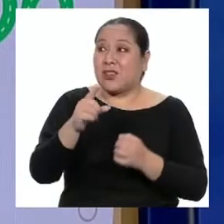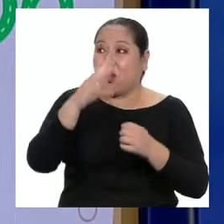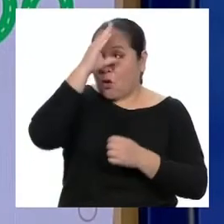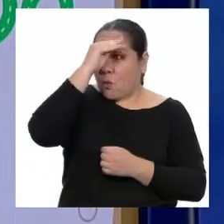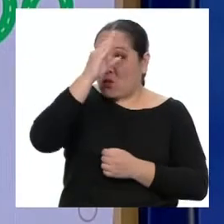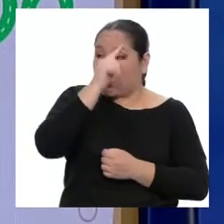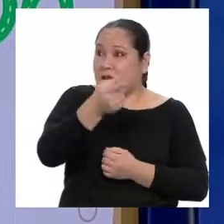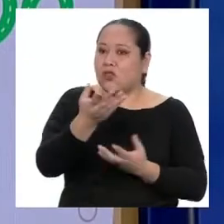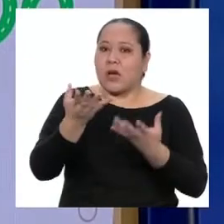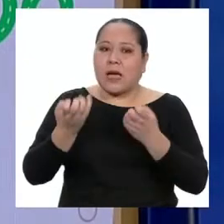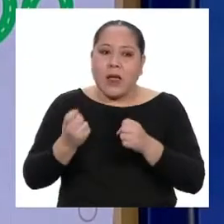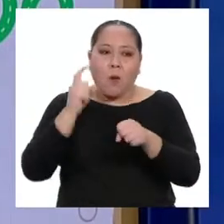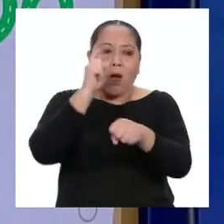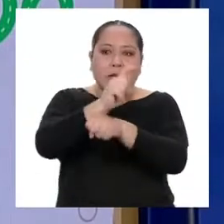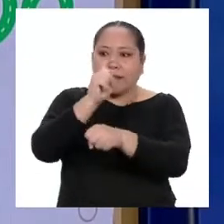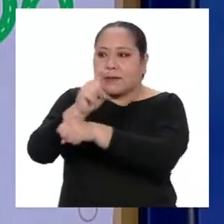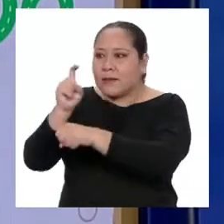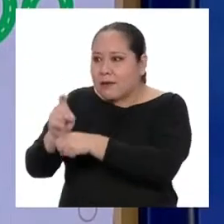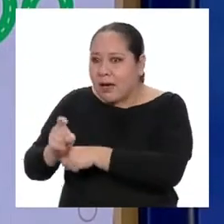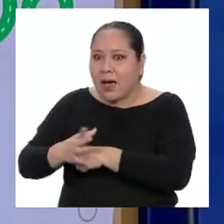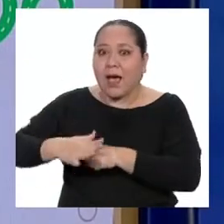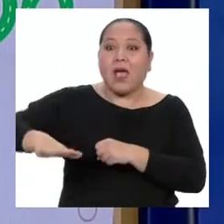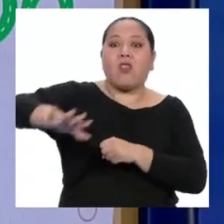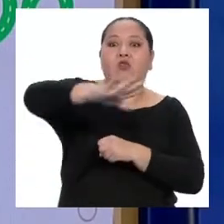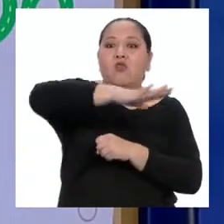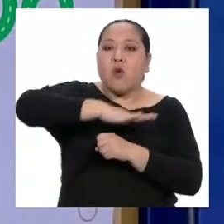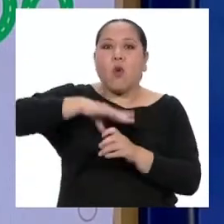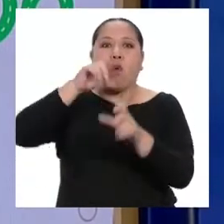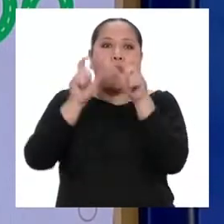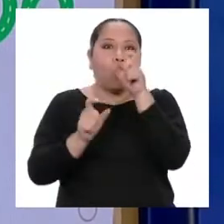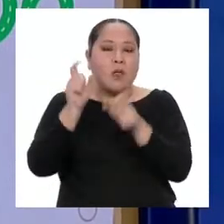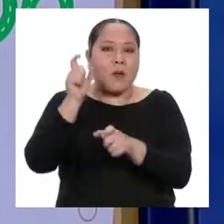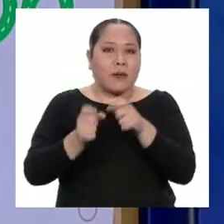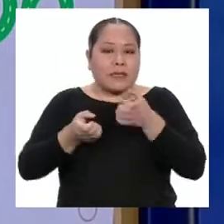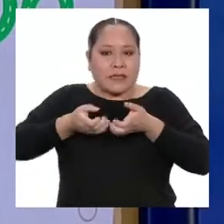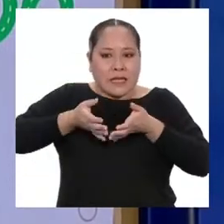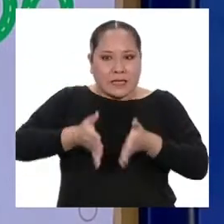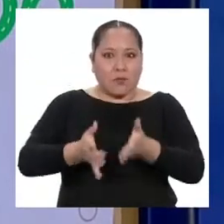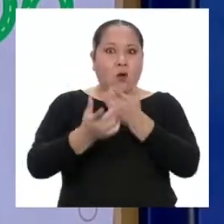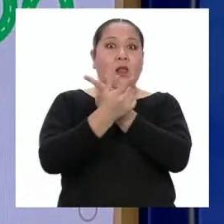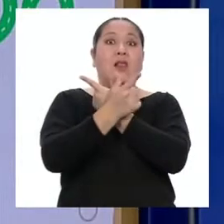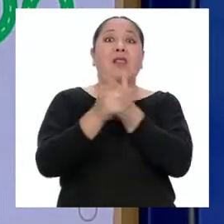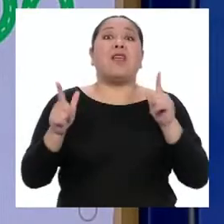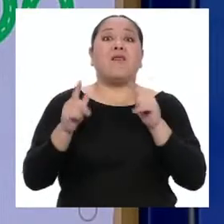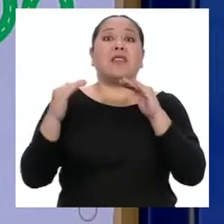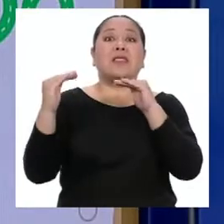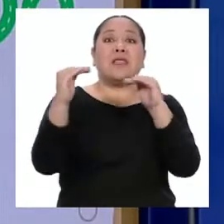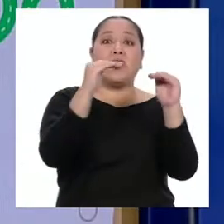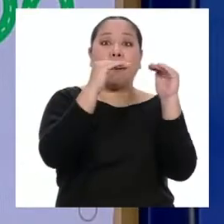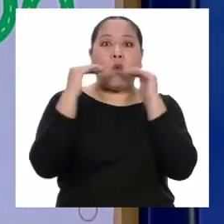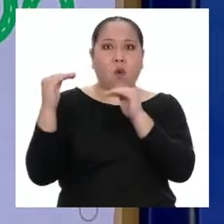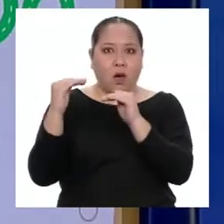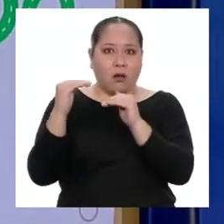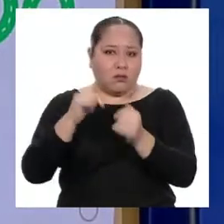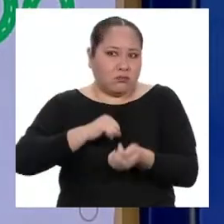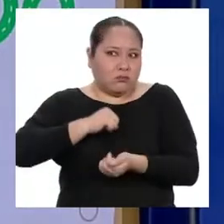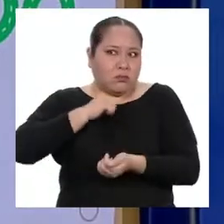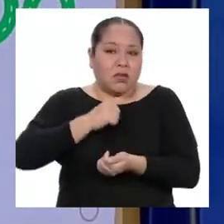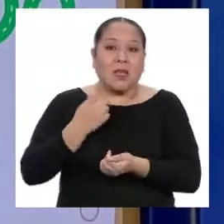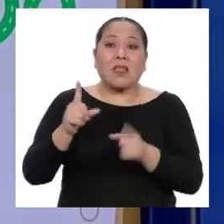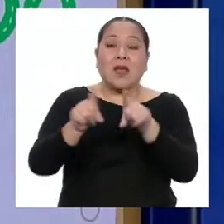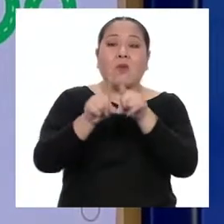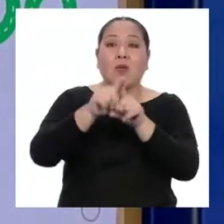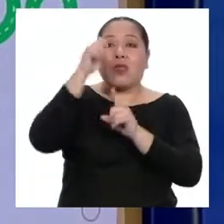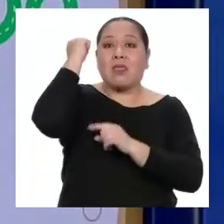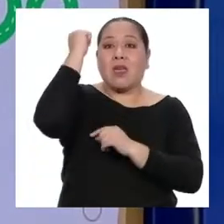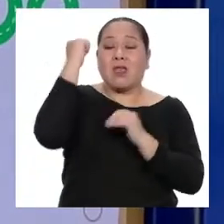queremos concientizar que todos los seres humanos nacemos libres e iguales, en dignidad y